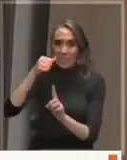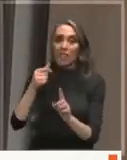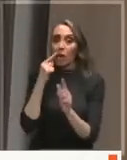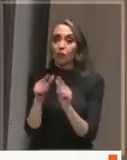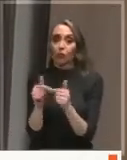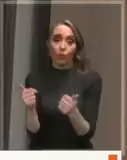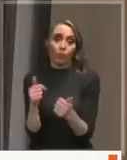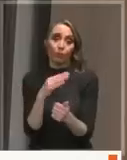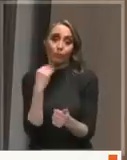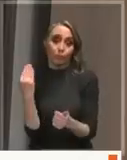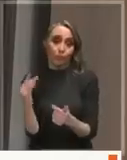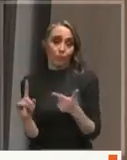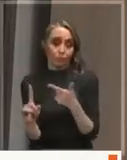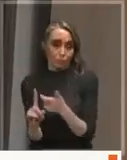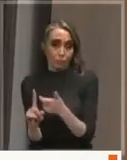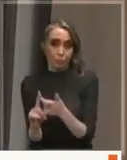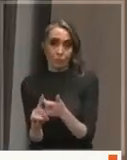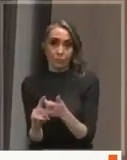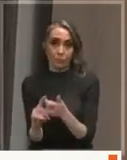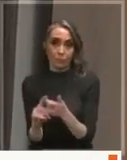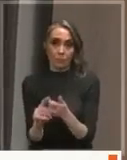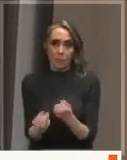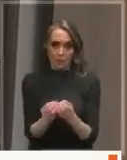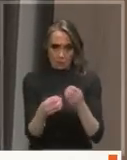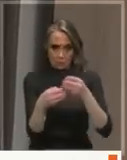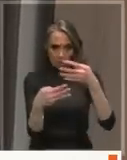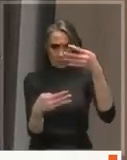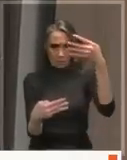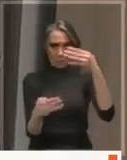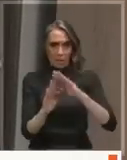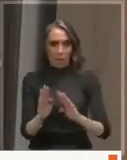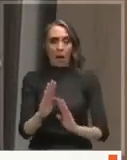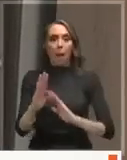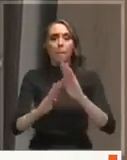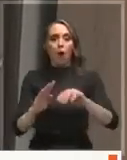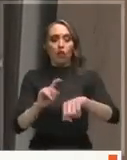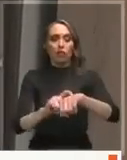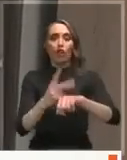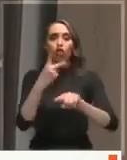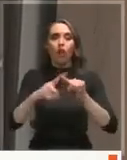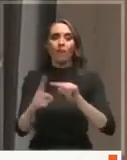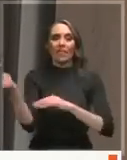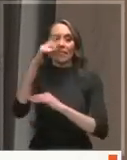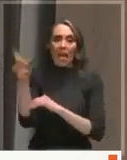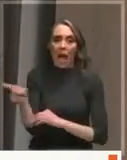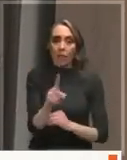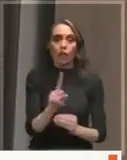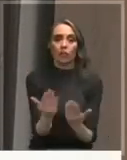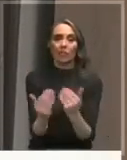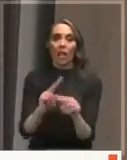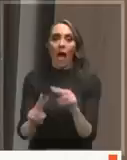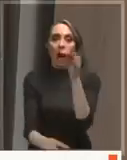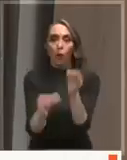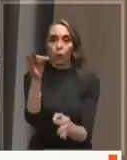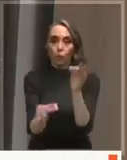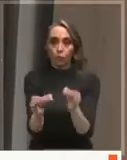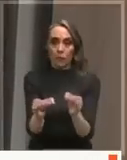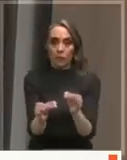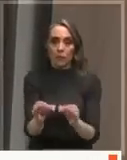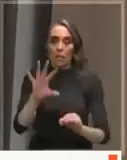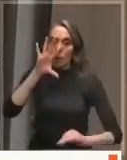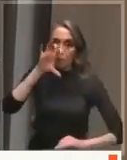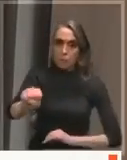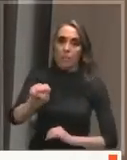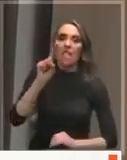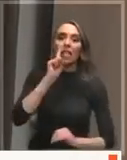que ha sido asesinado. Más que solamente protecciones puntuales, lo que requiere es que se haga justicia. Que se encuentre